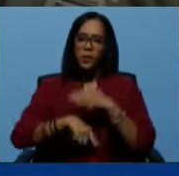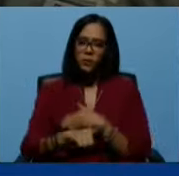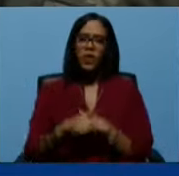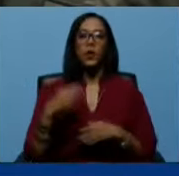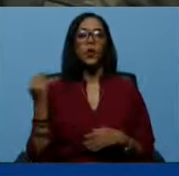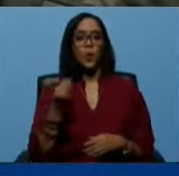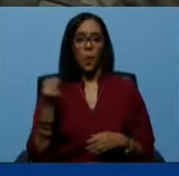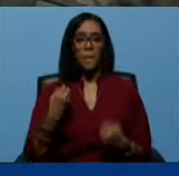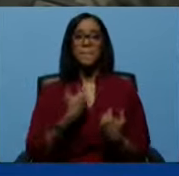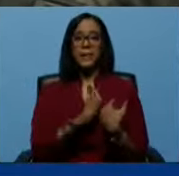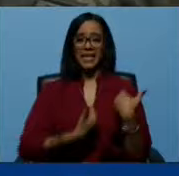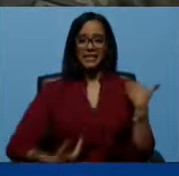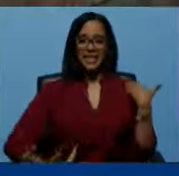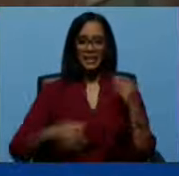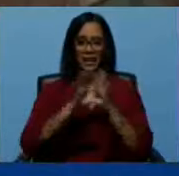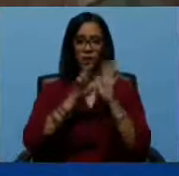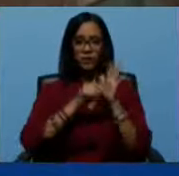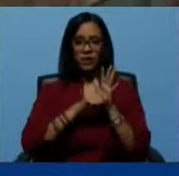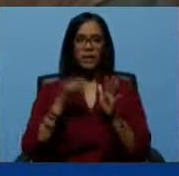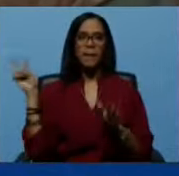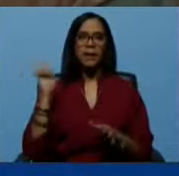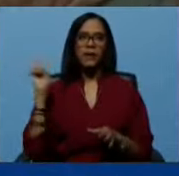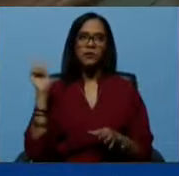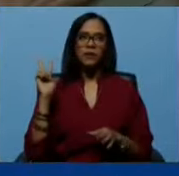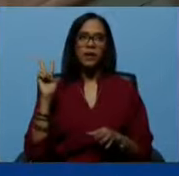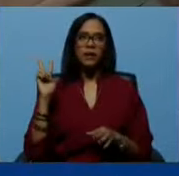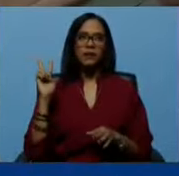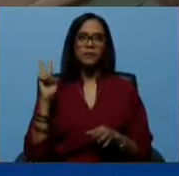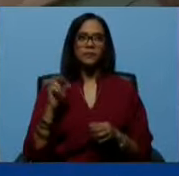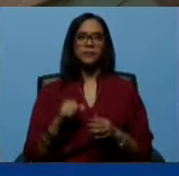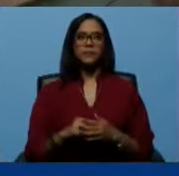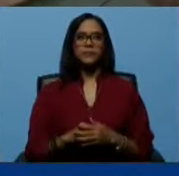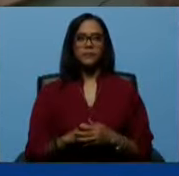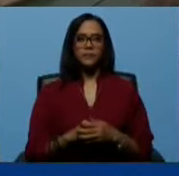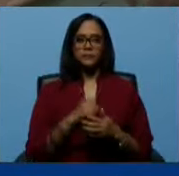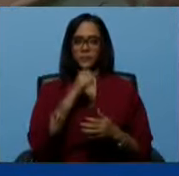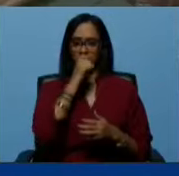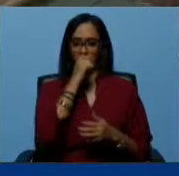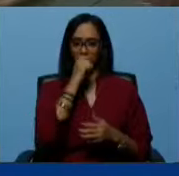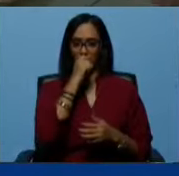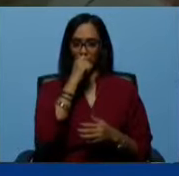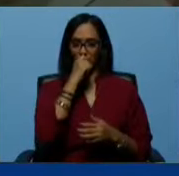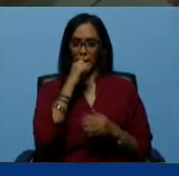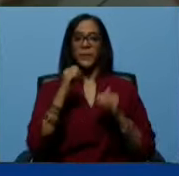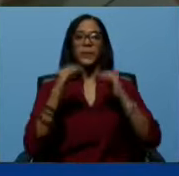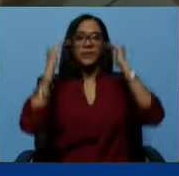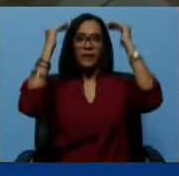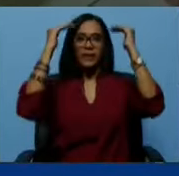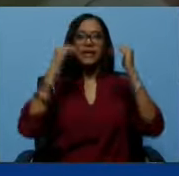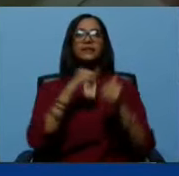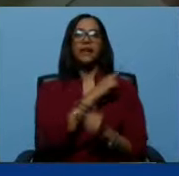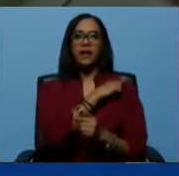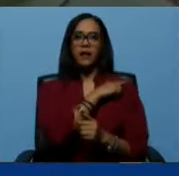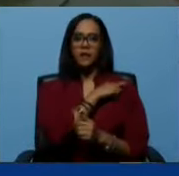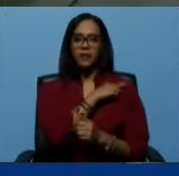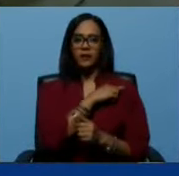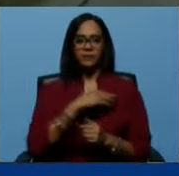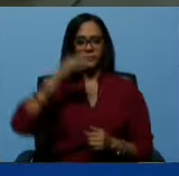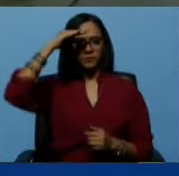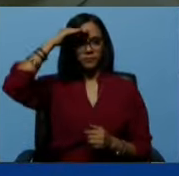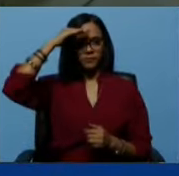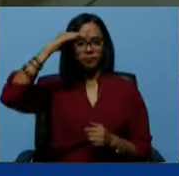presidente constitucional de la República Bolivariana de Venezuela, comandante en jefe de la Fuerza Armada Nacional